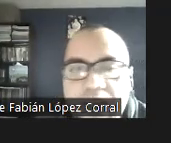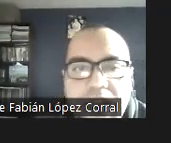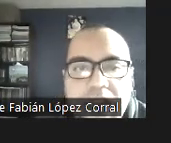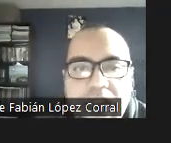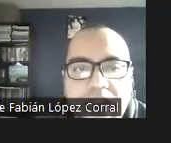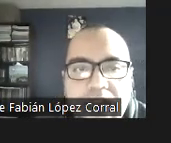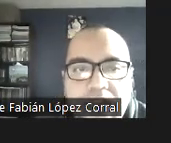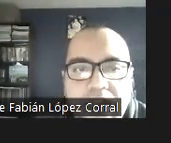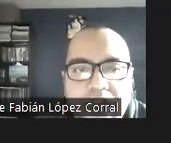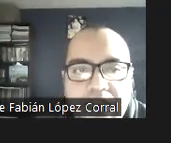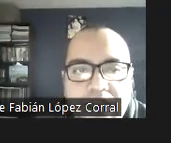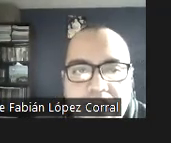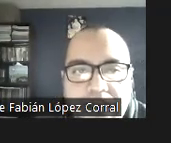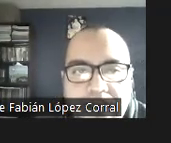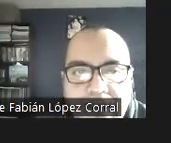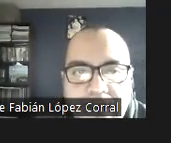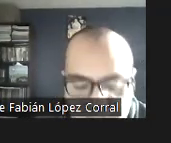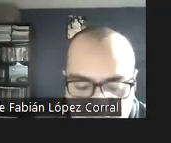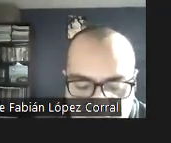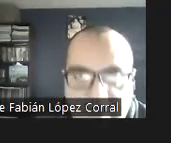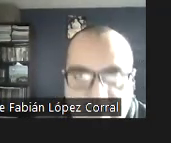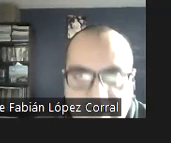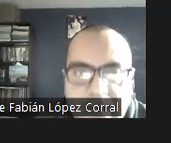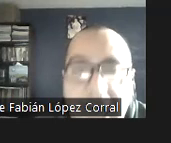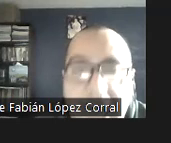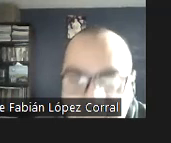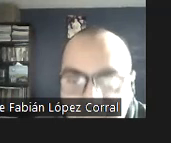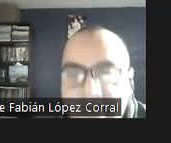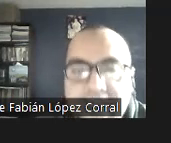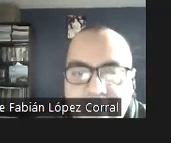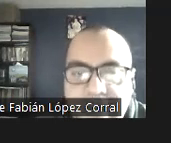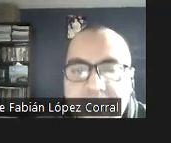Según esto todos los continentes estaban Unidos